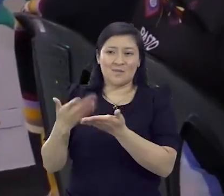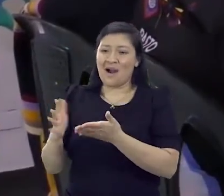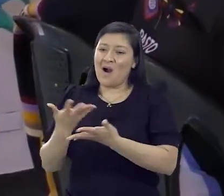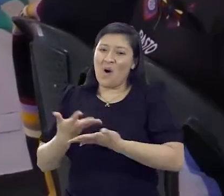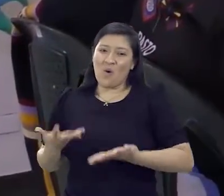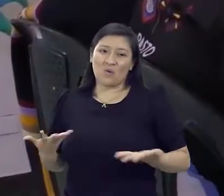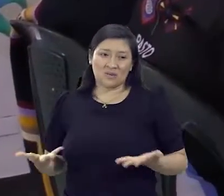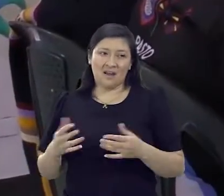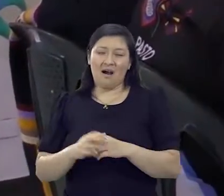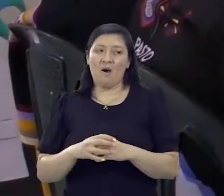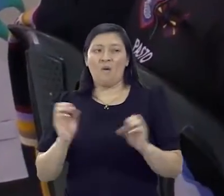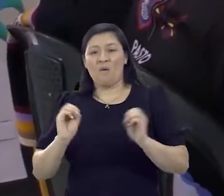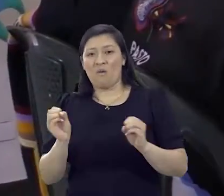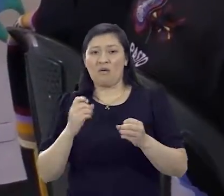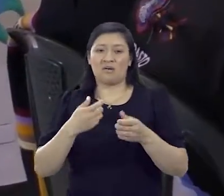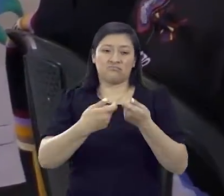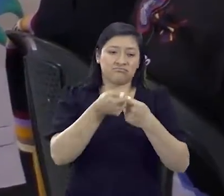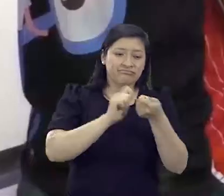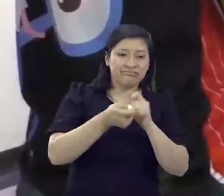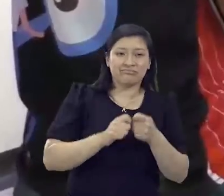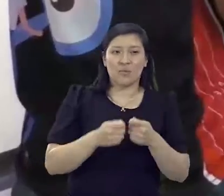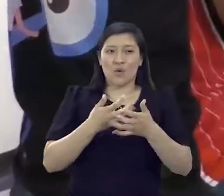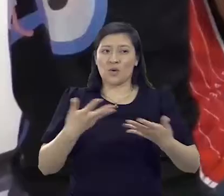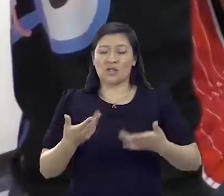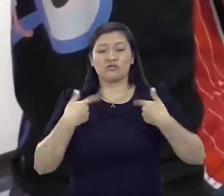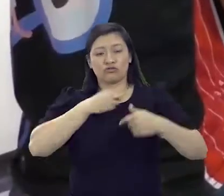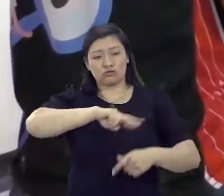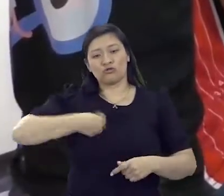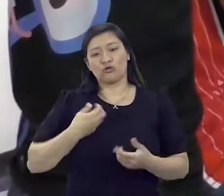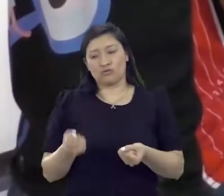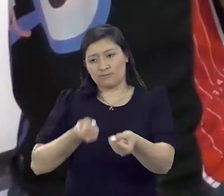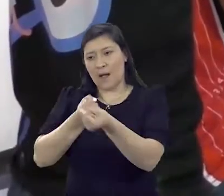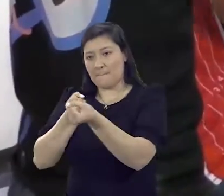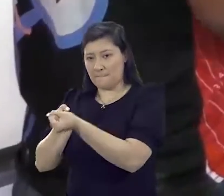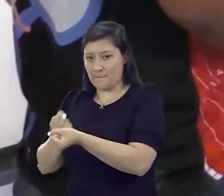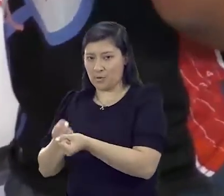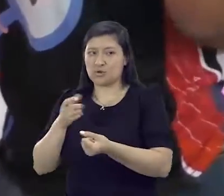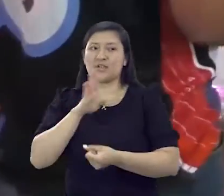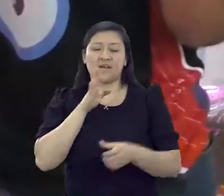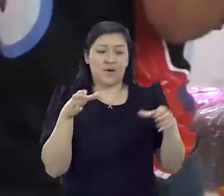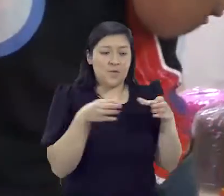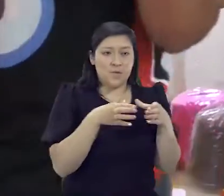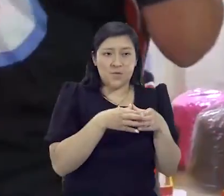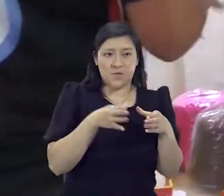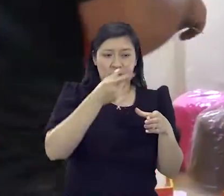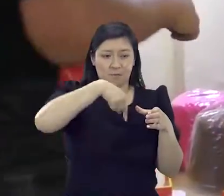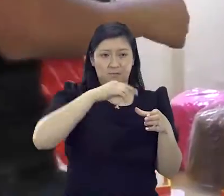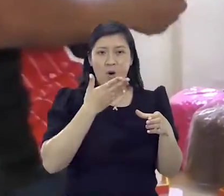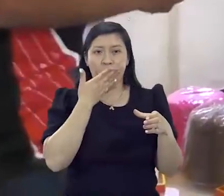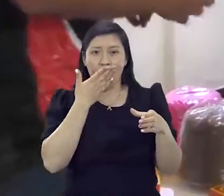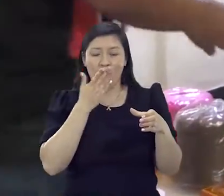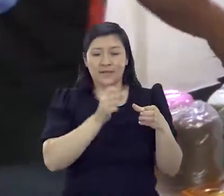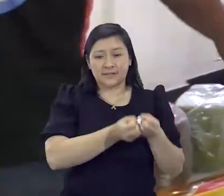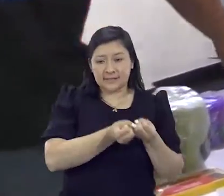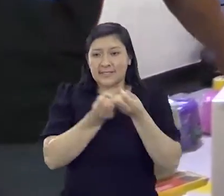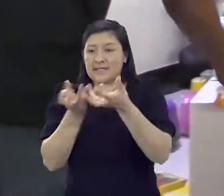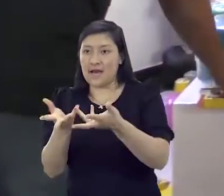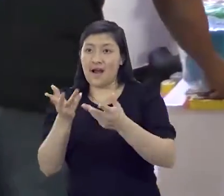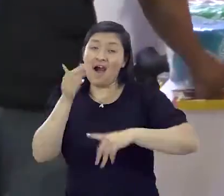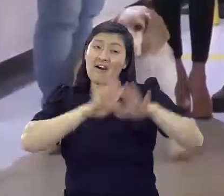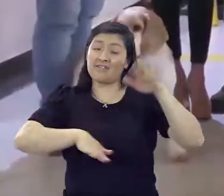comprar la lana o las cosas entonces y el cabildo pues tampoco tenemos